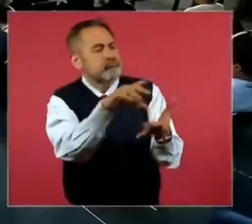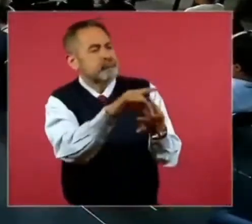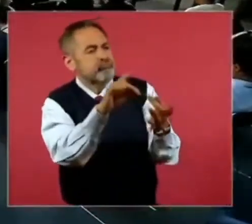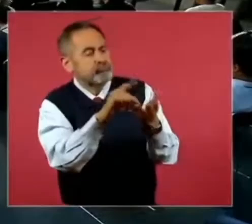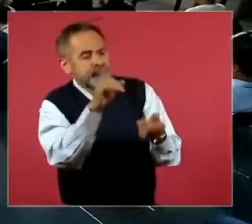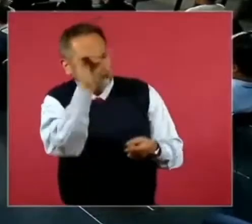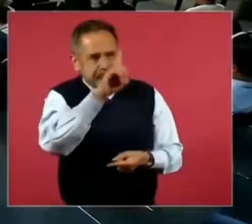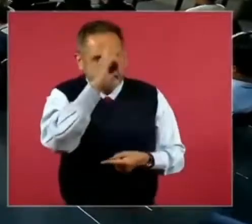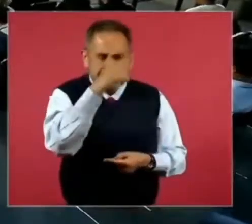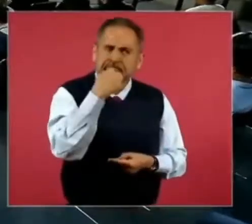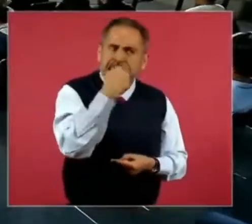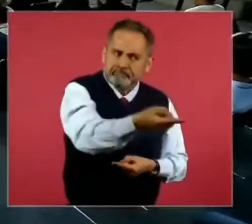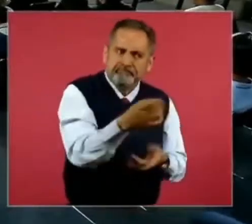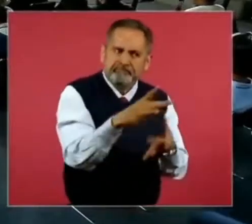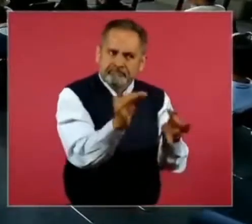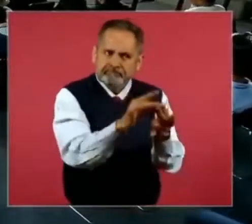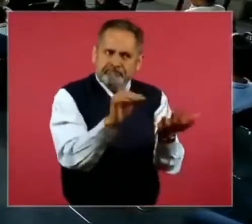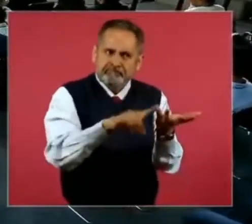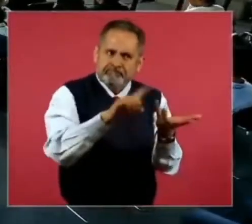a dialogar sobre